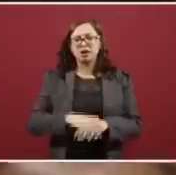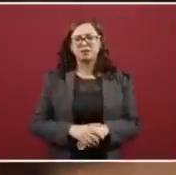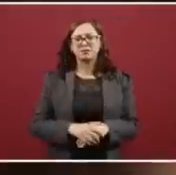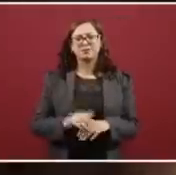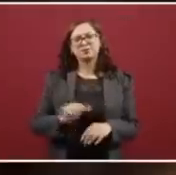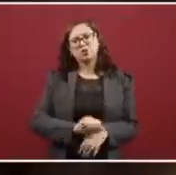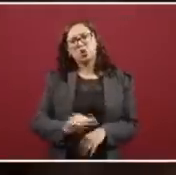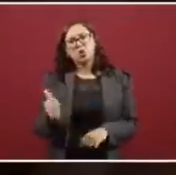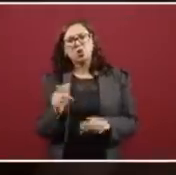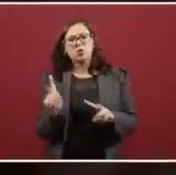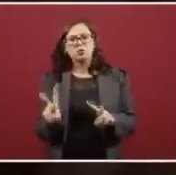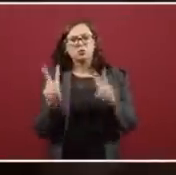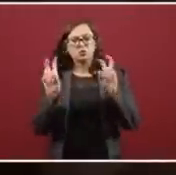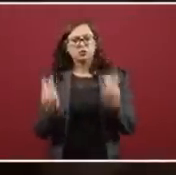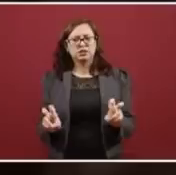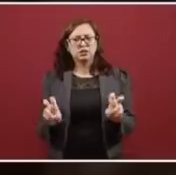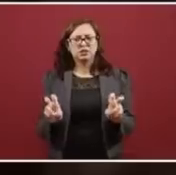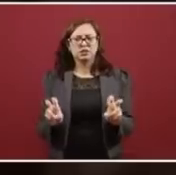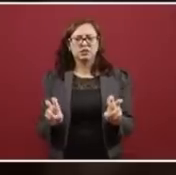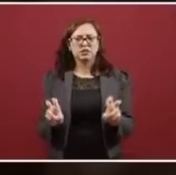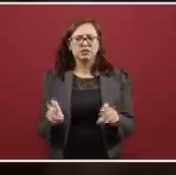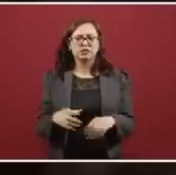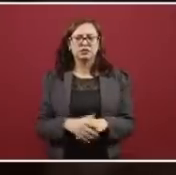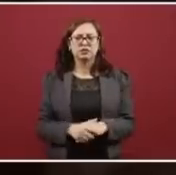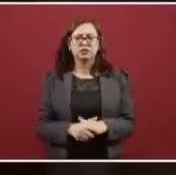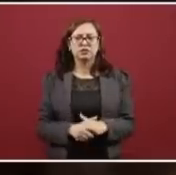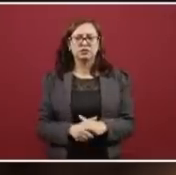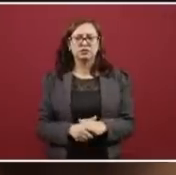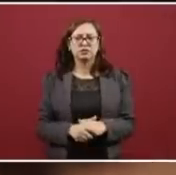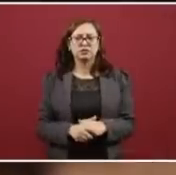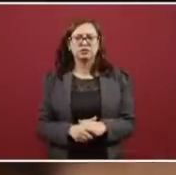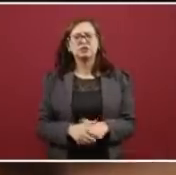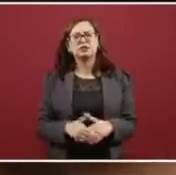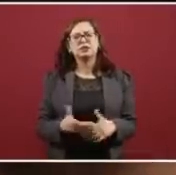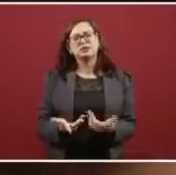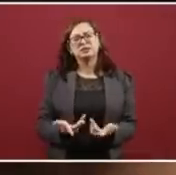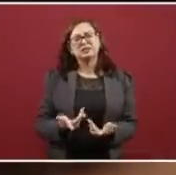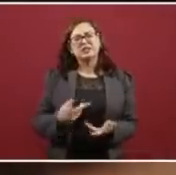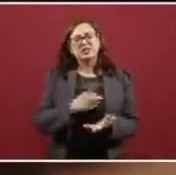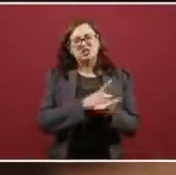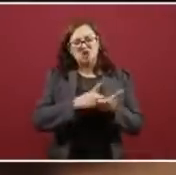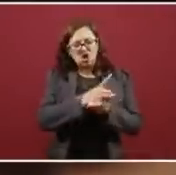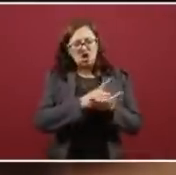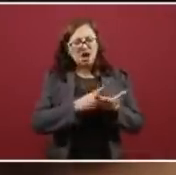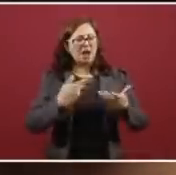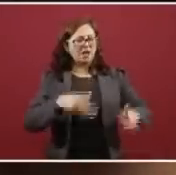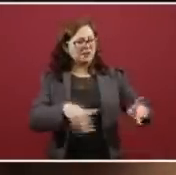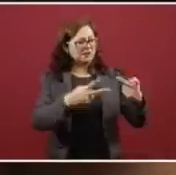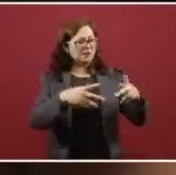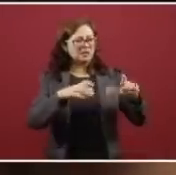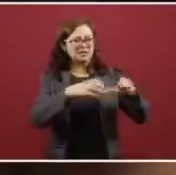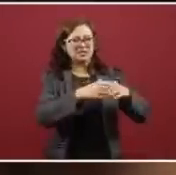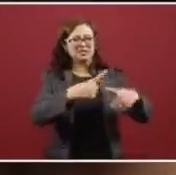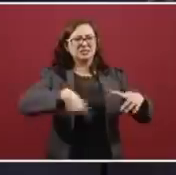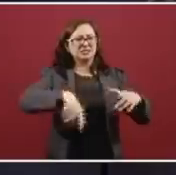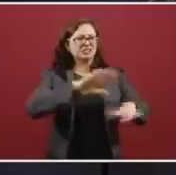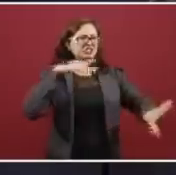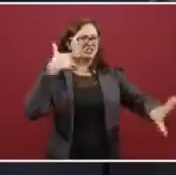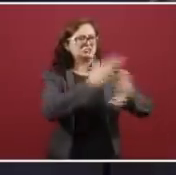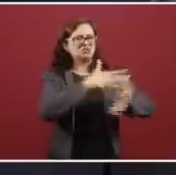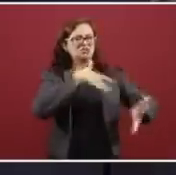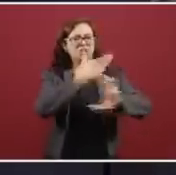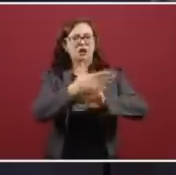en cuanto desde que inició la guerra contra el narcotráfico han asesinado a 16.000 niños o